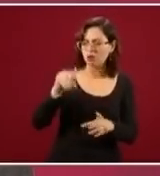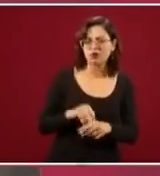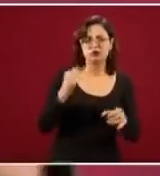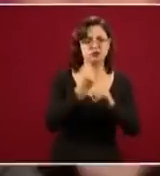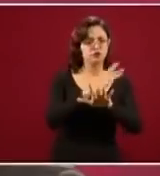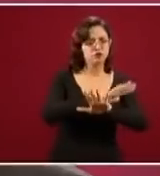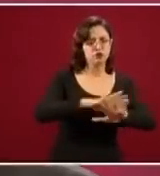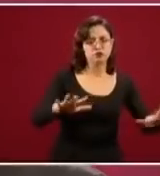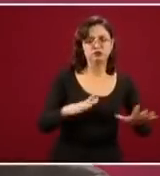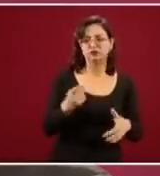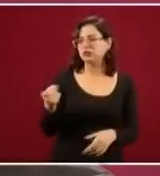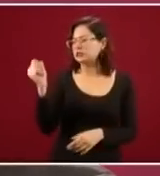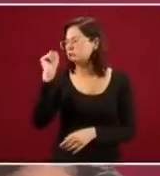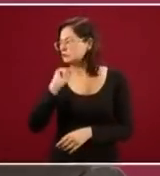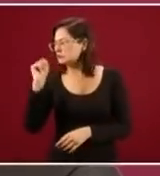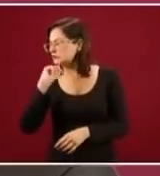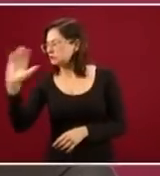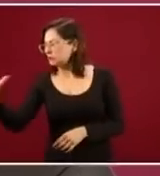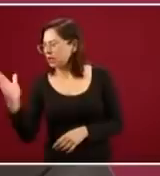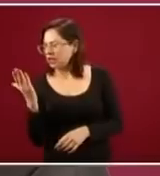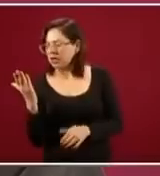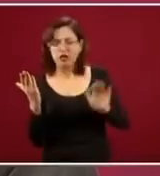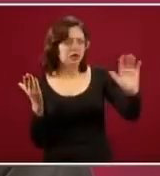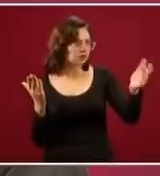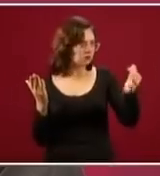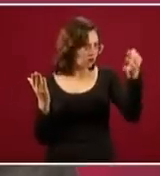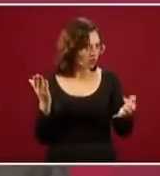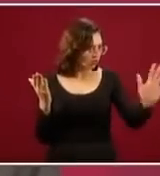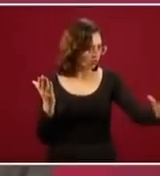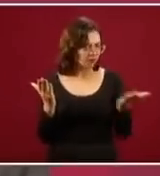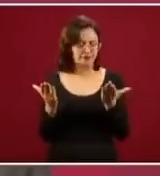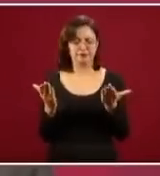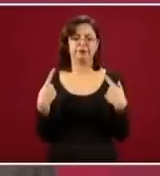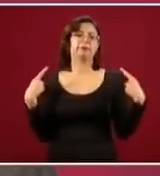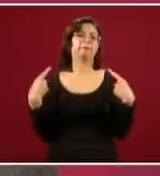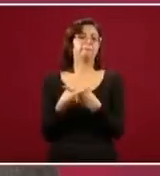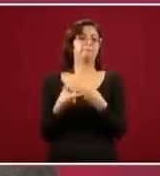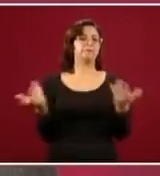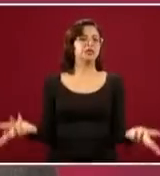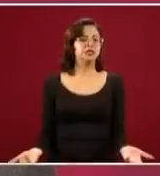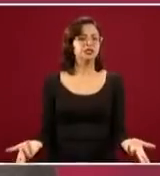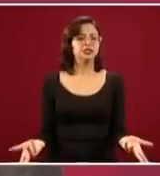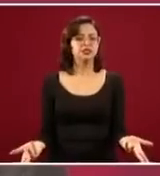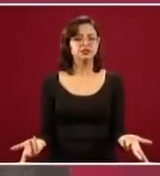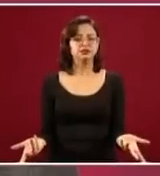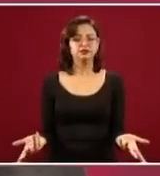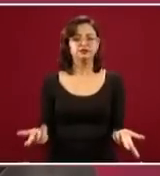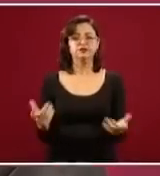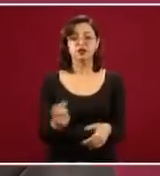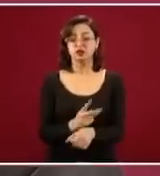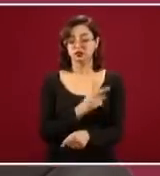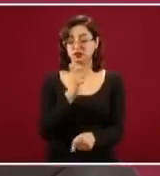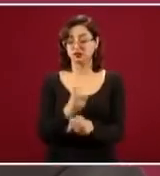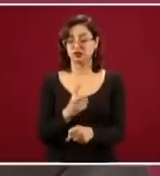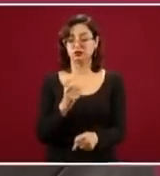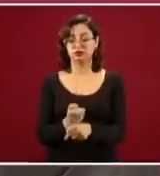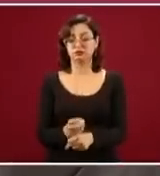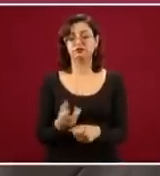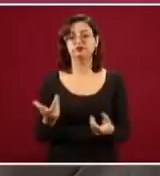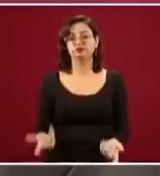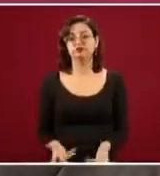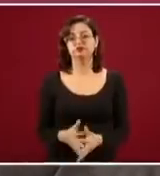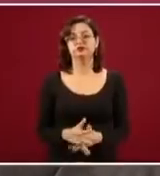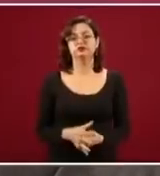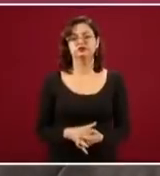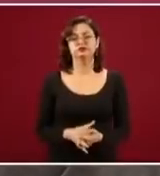información contra rumores. Ese es lo primero. Lo segundo, y lo relaciono también con la carta y con lo que usted está diciendo, es un